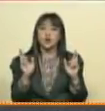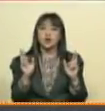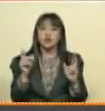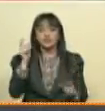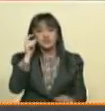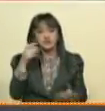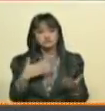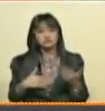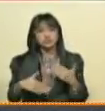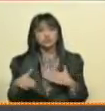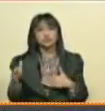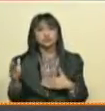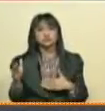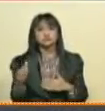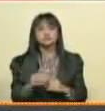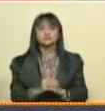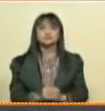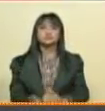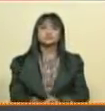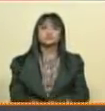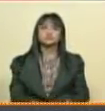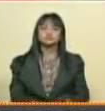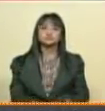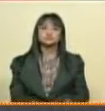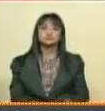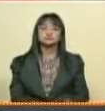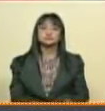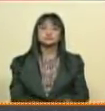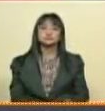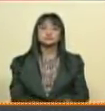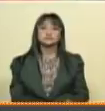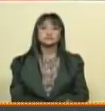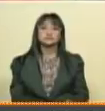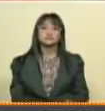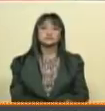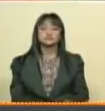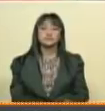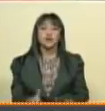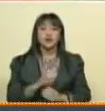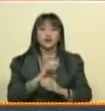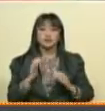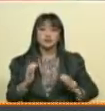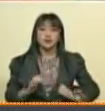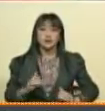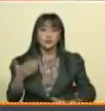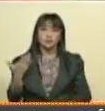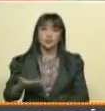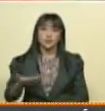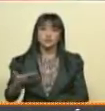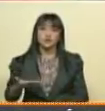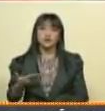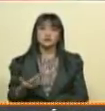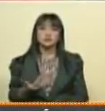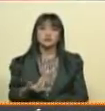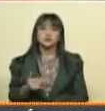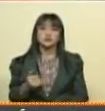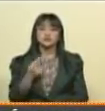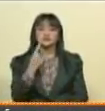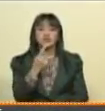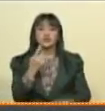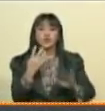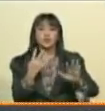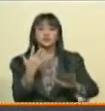días sagrados para los cristianos. Tenemos